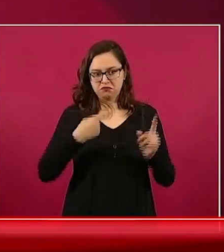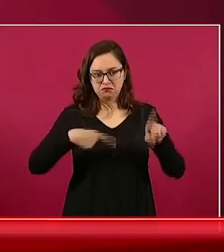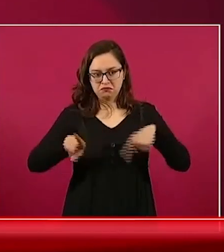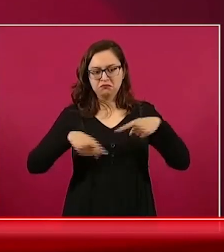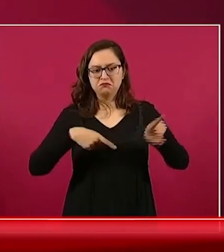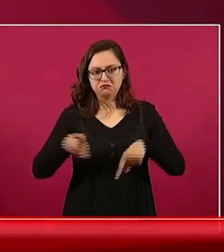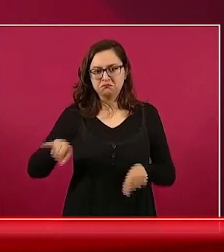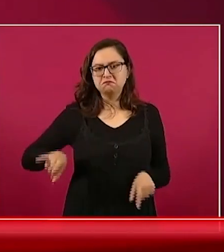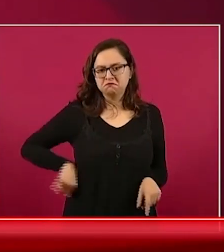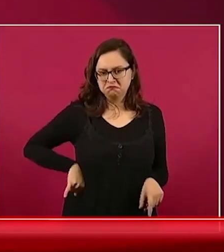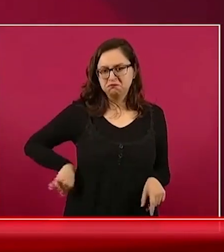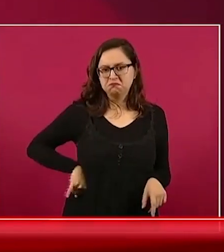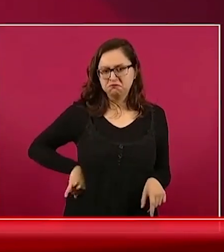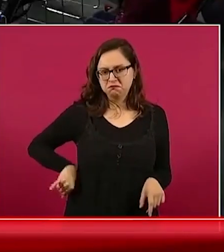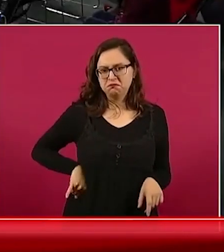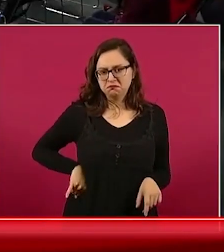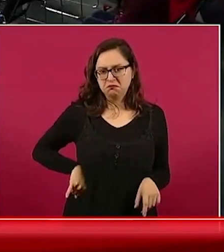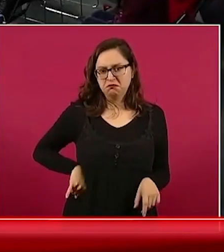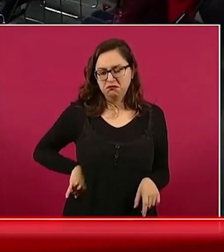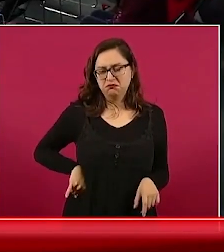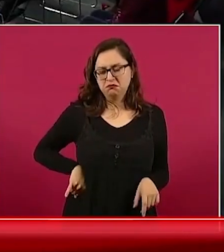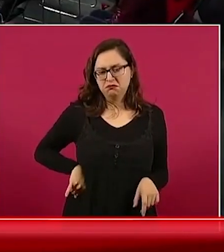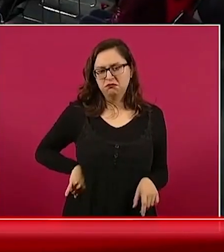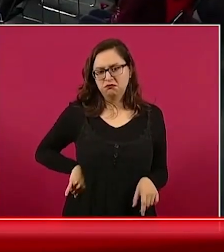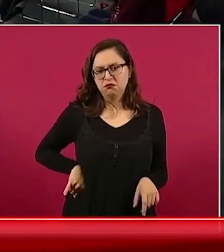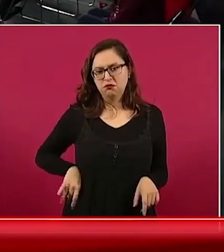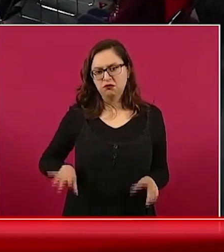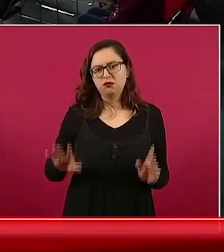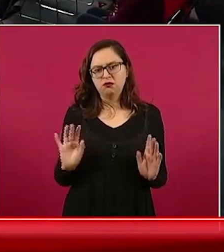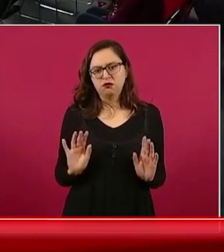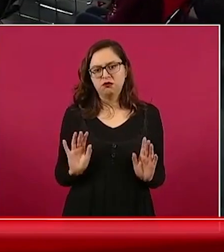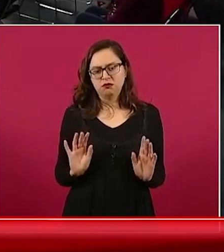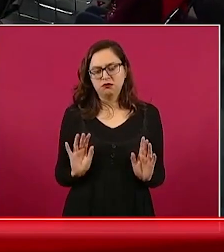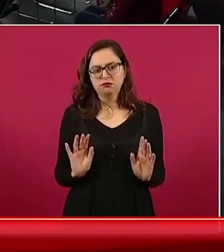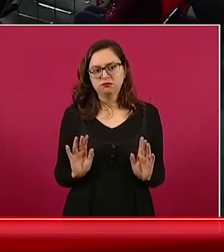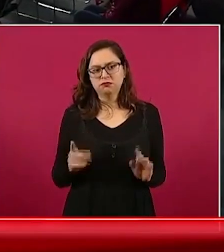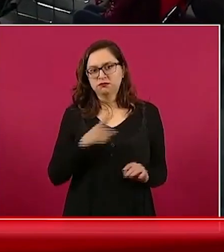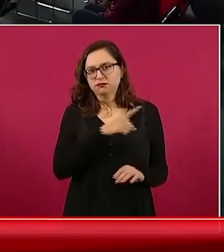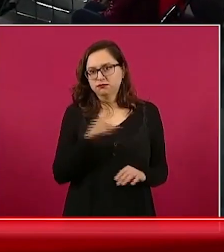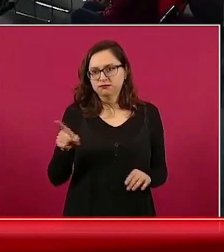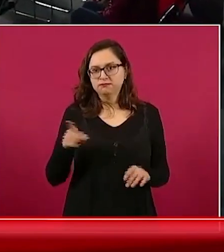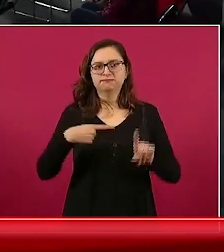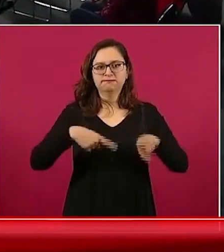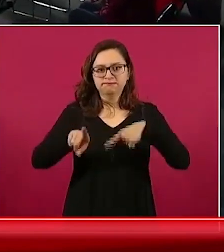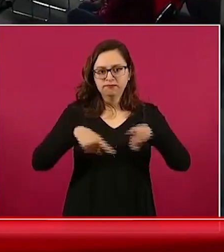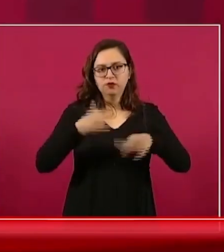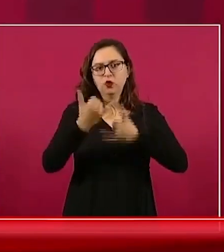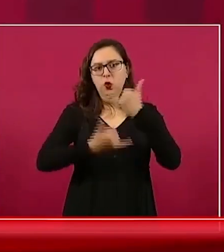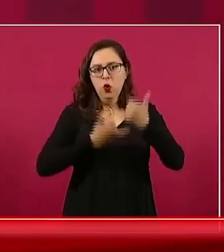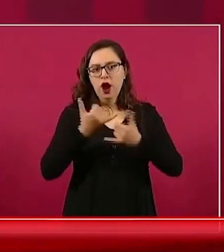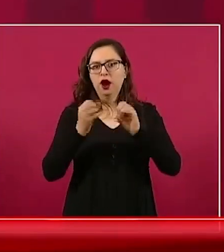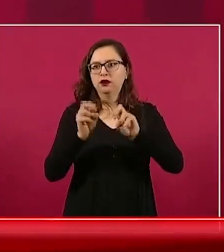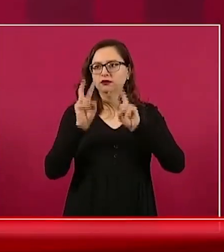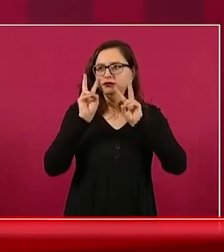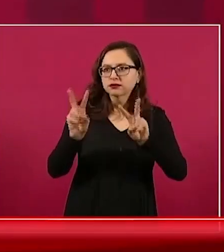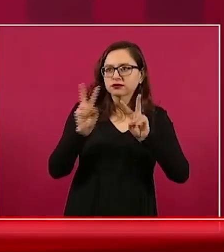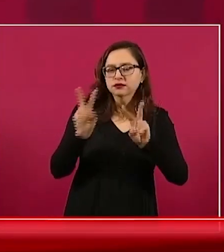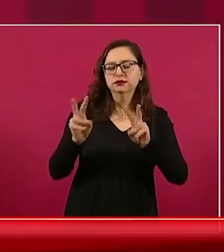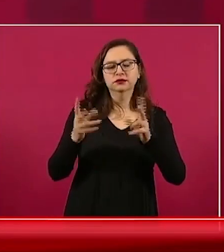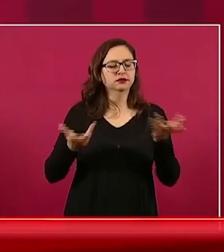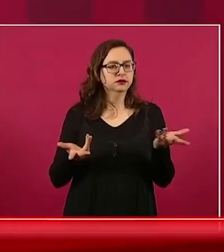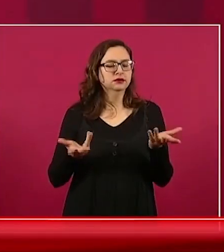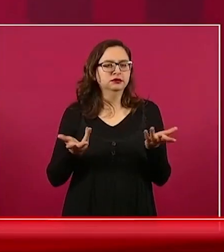que practican el fútbol, que son aficionados al fútbol, y a